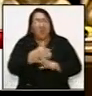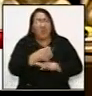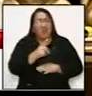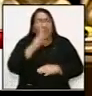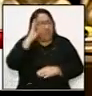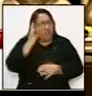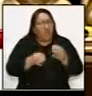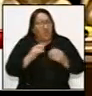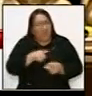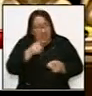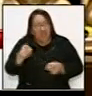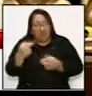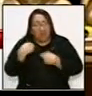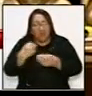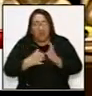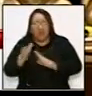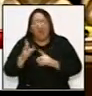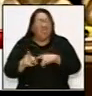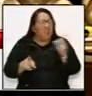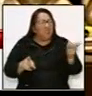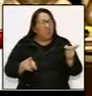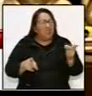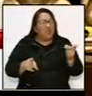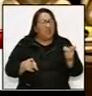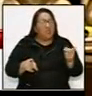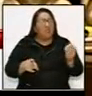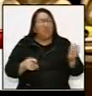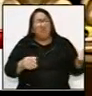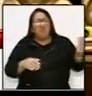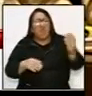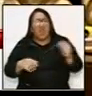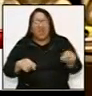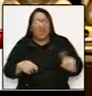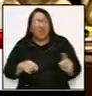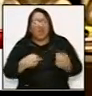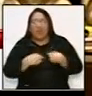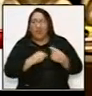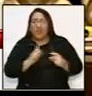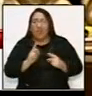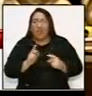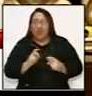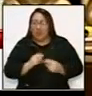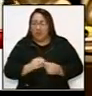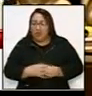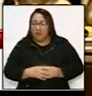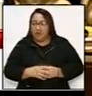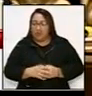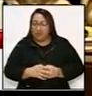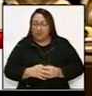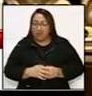policía judicial, que era lo que mandaba el juzgado, porque